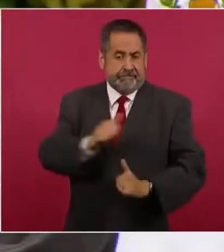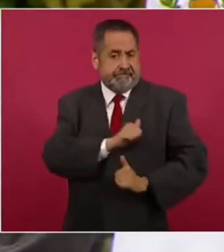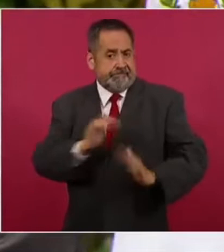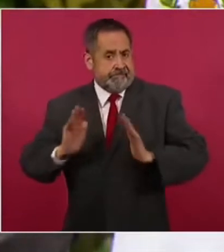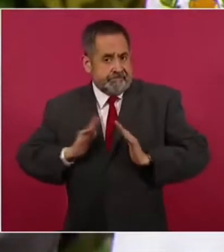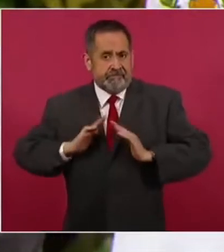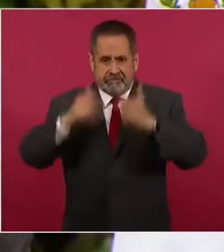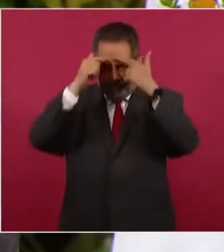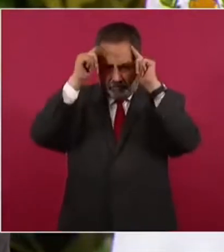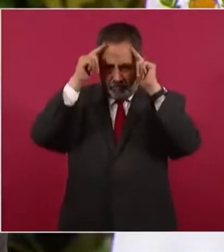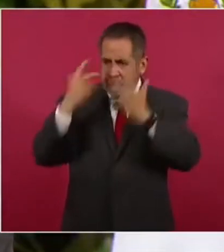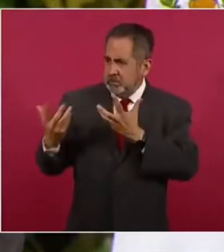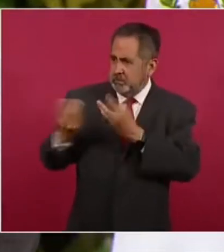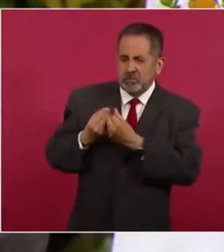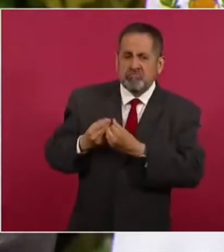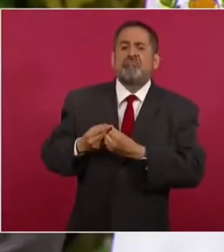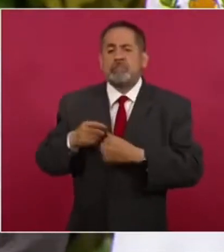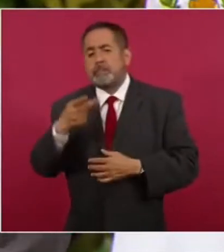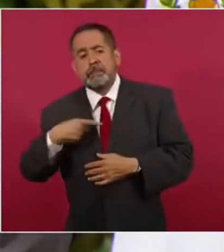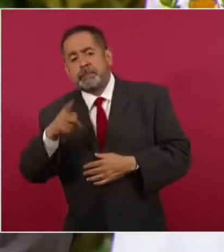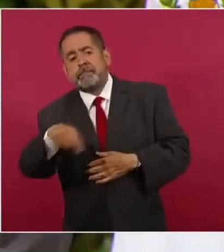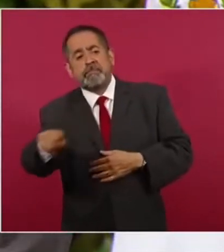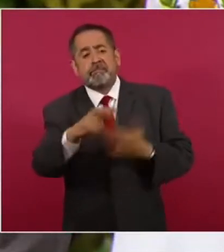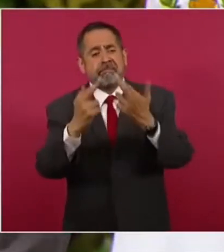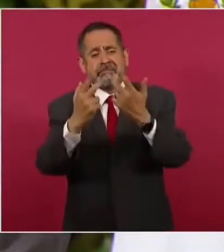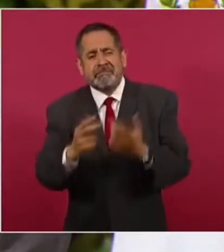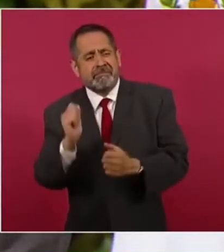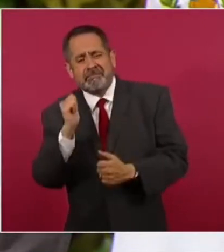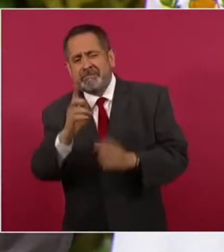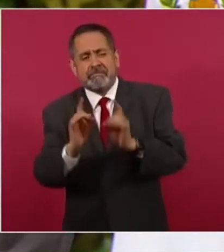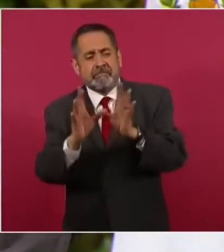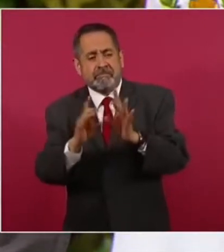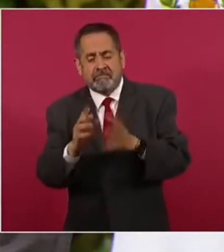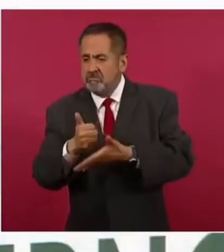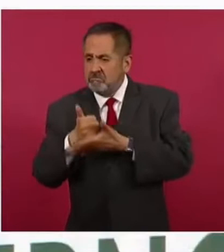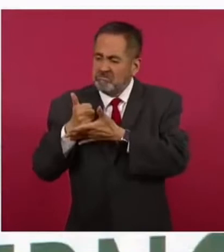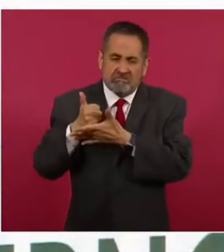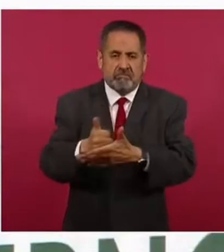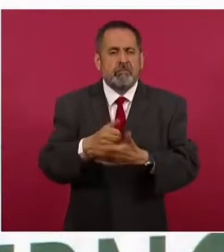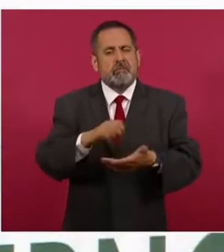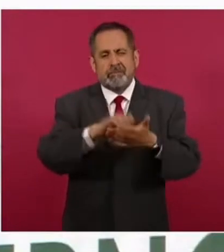Armadas ayudamos a la población afectada en la pandemia,